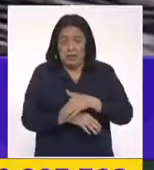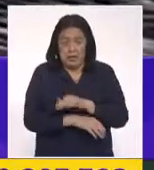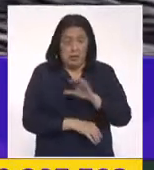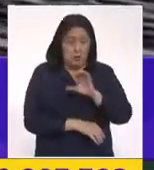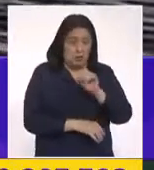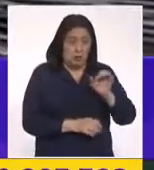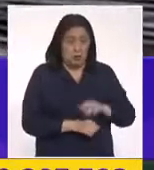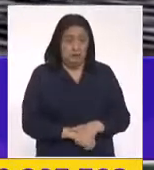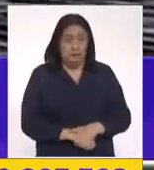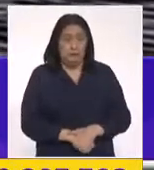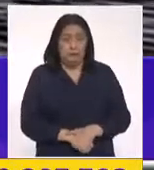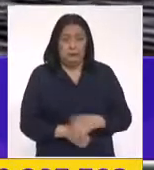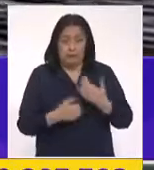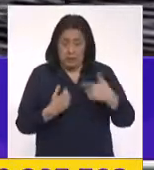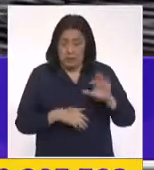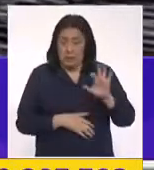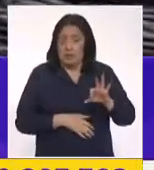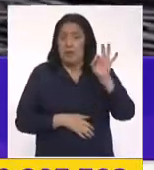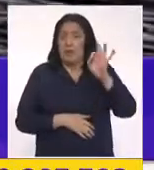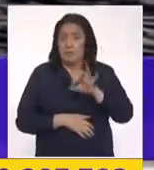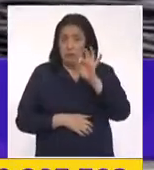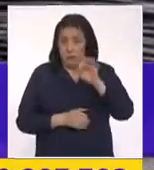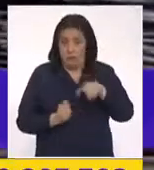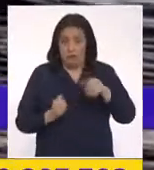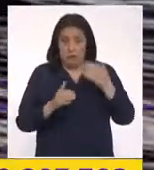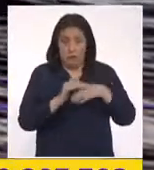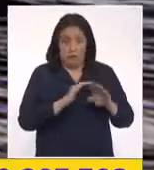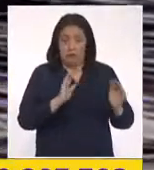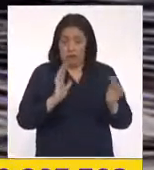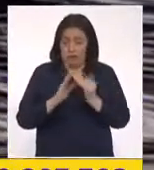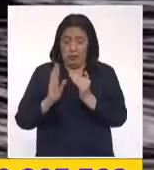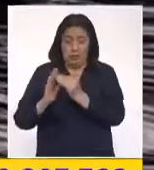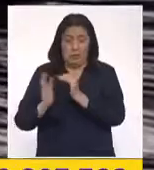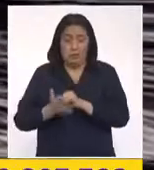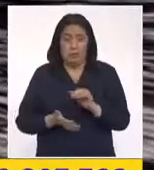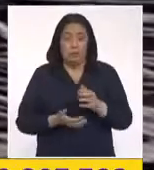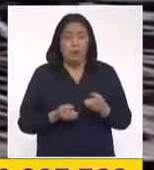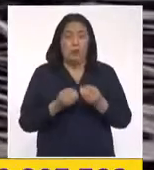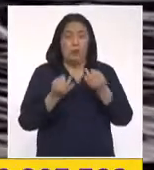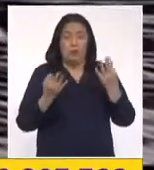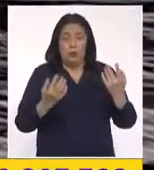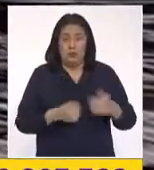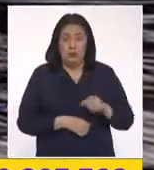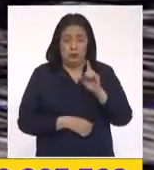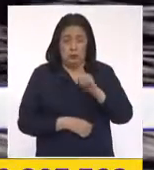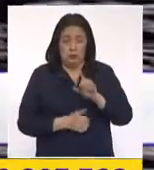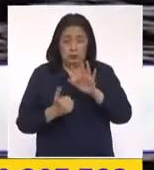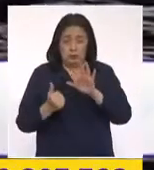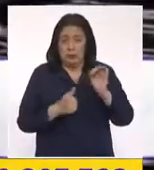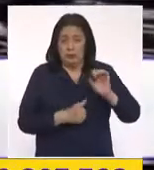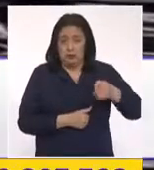inmuebles se ha logrado recabar un aproximado de